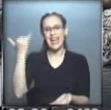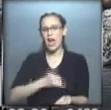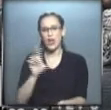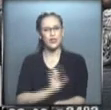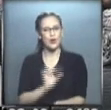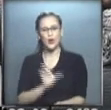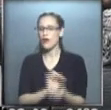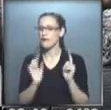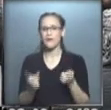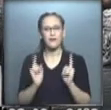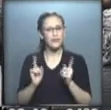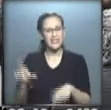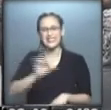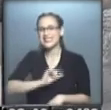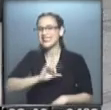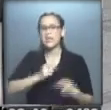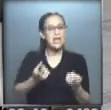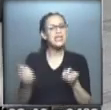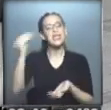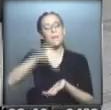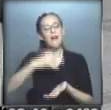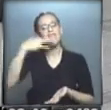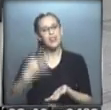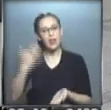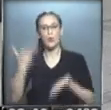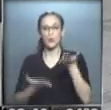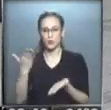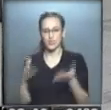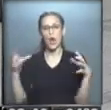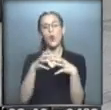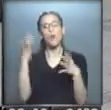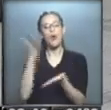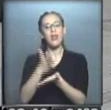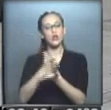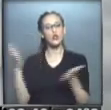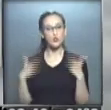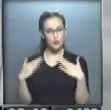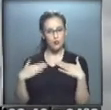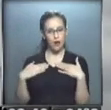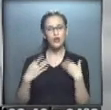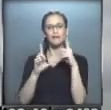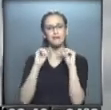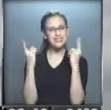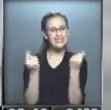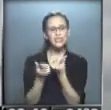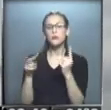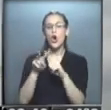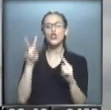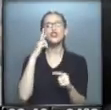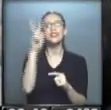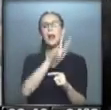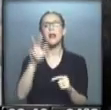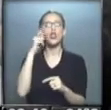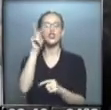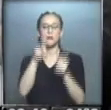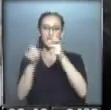está herido porque se requiere más justicia, más verdad. Organismos de derechos humanos continúan reclamando por los 3.200 desaparecidos